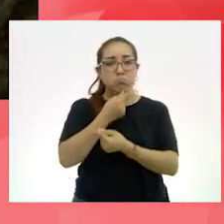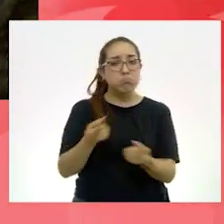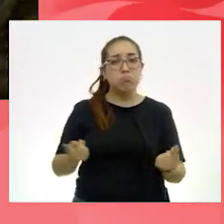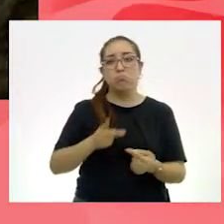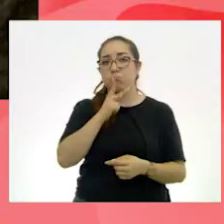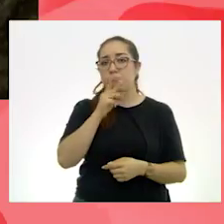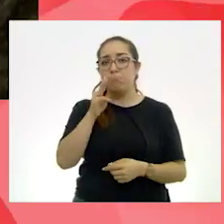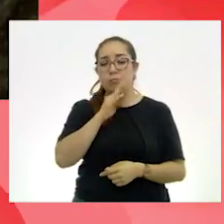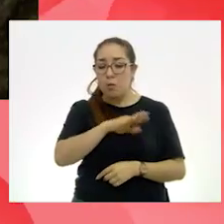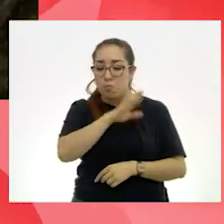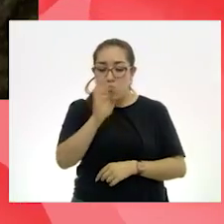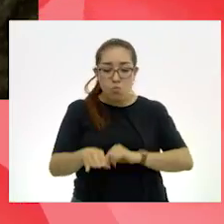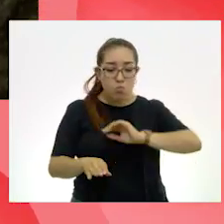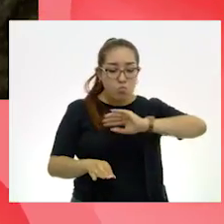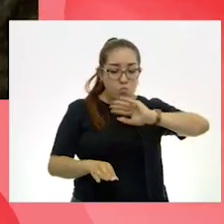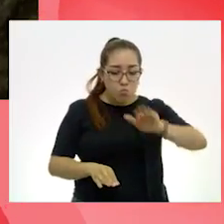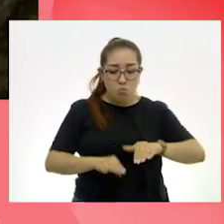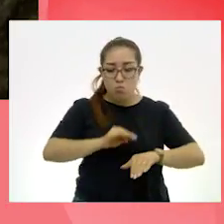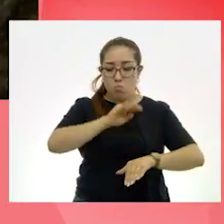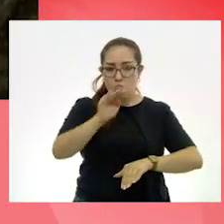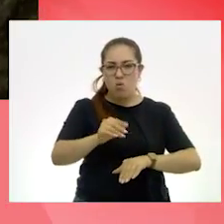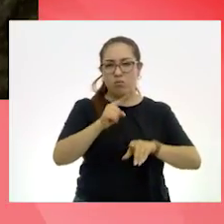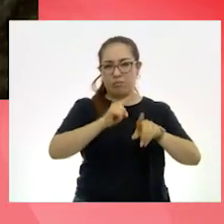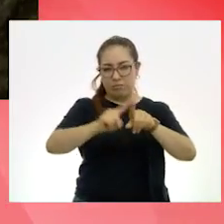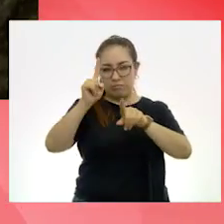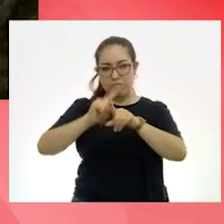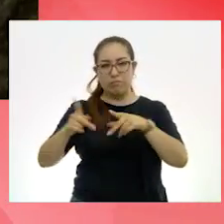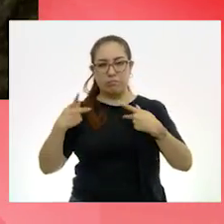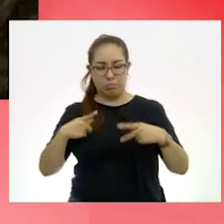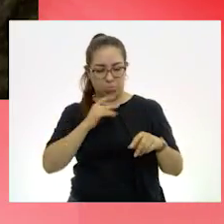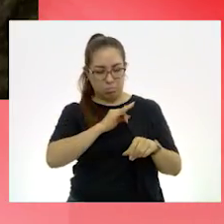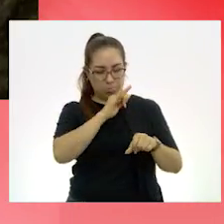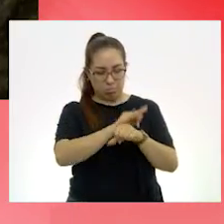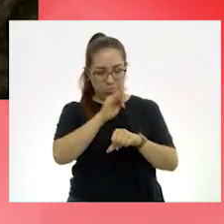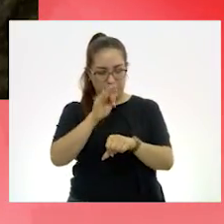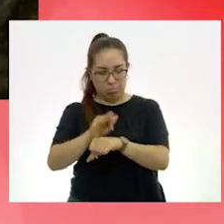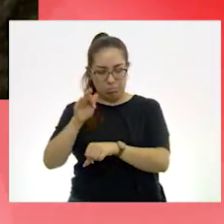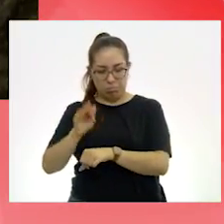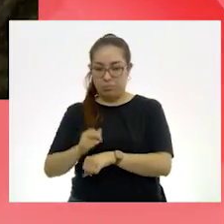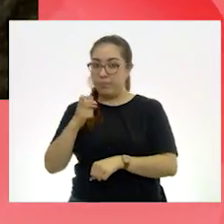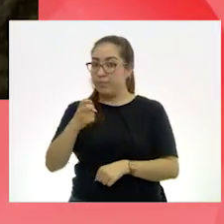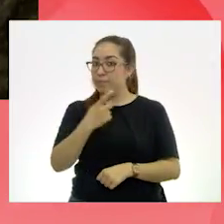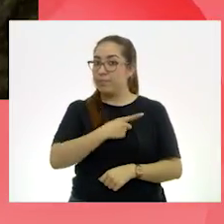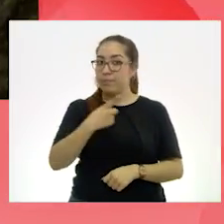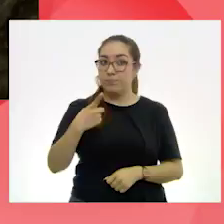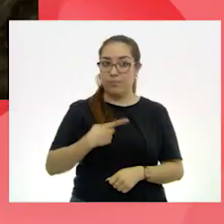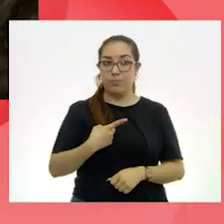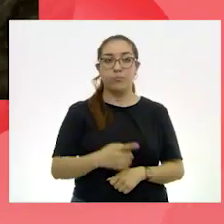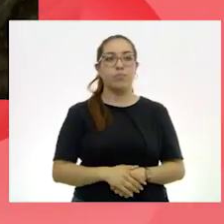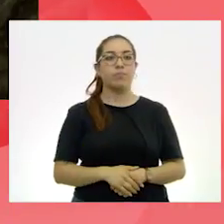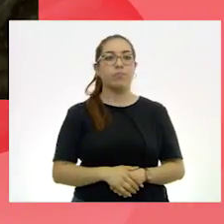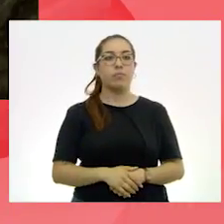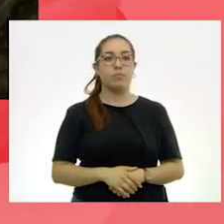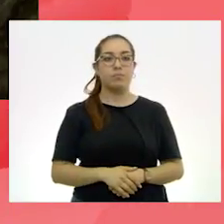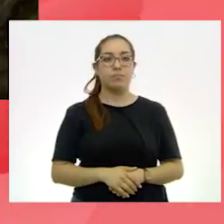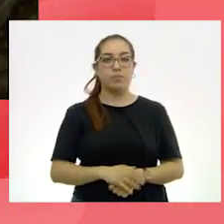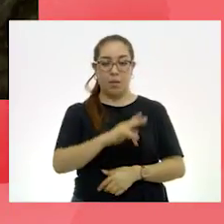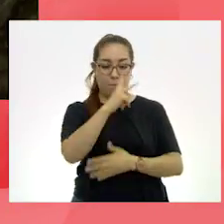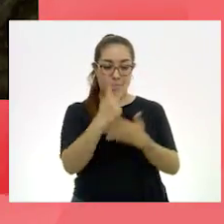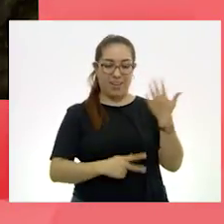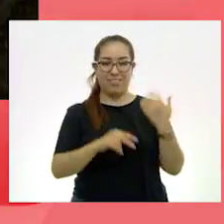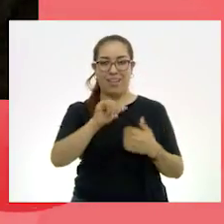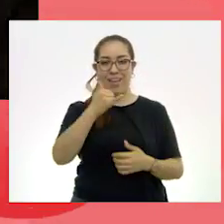familiares que habían muerto en el combate, y es una necesidad práctica que se consideró en el Plan de